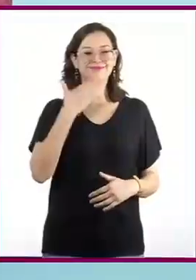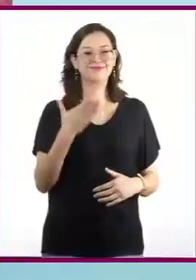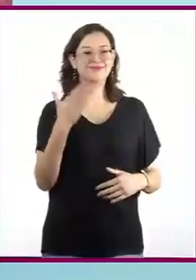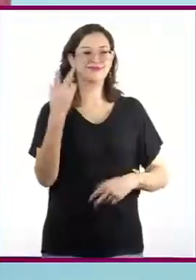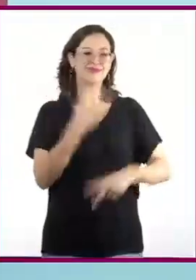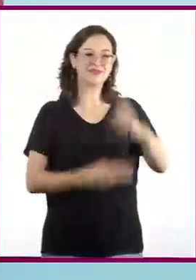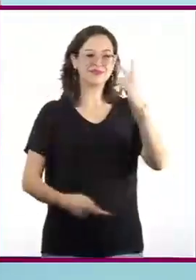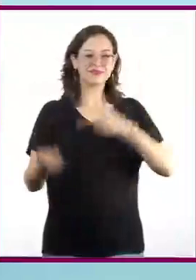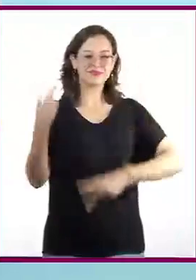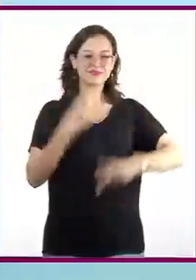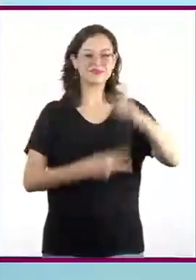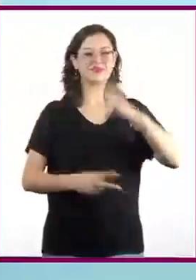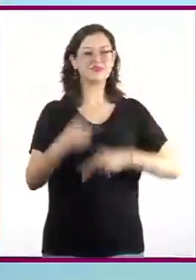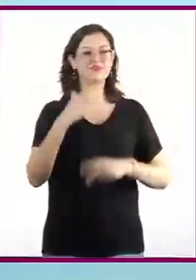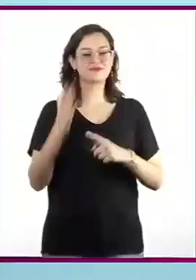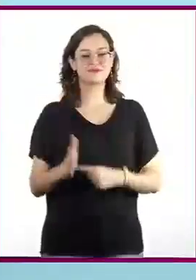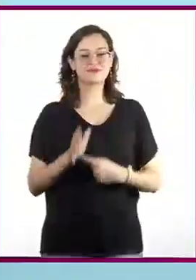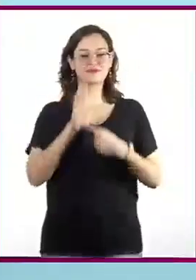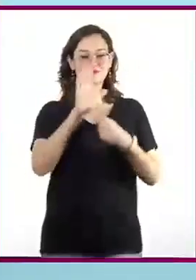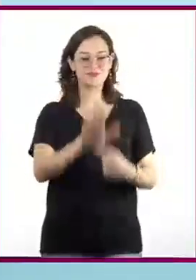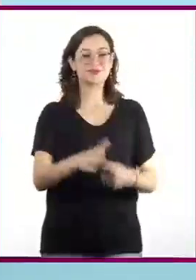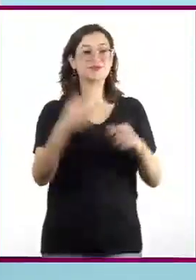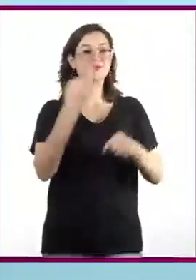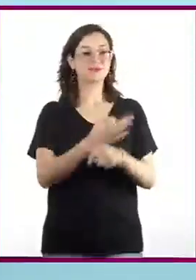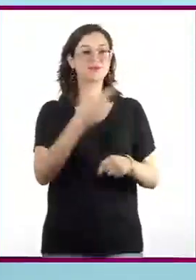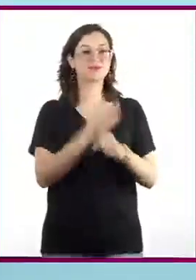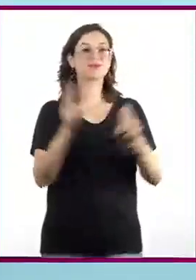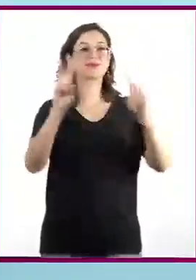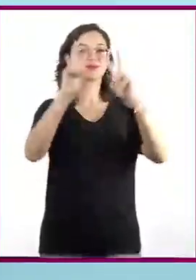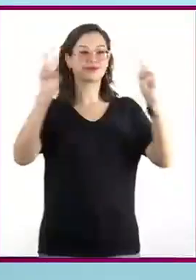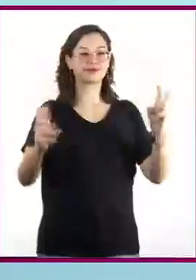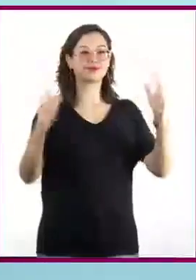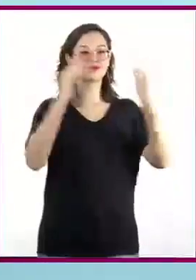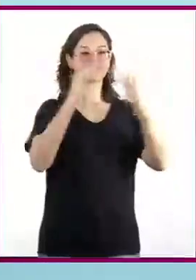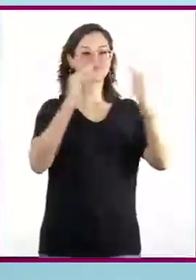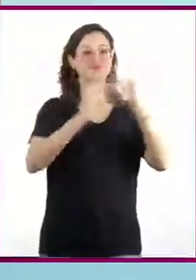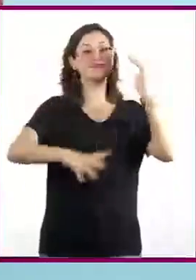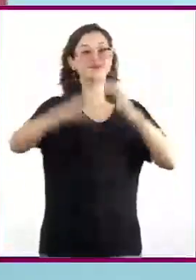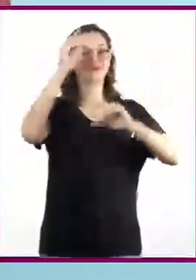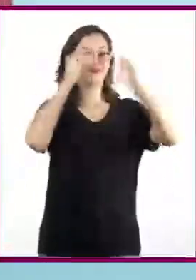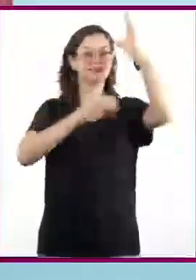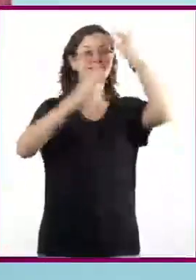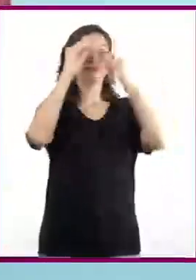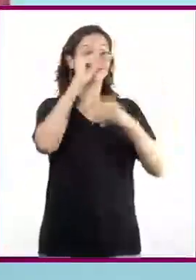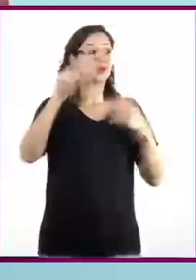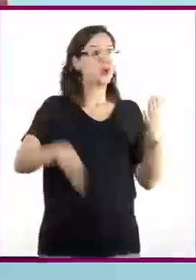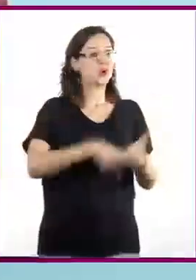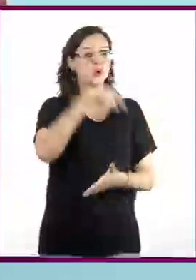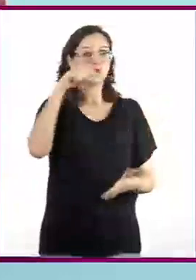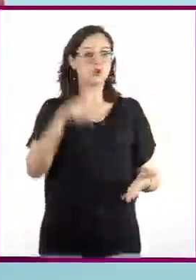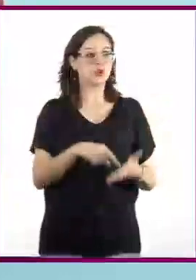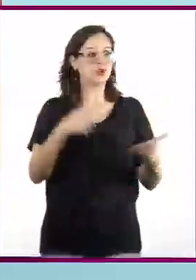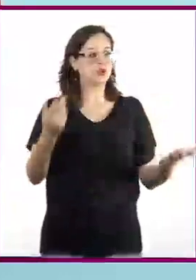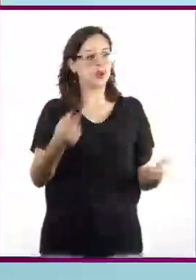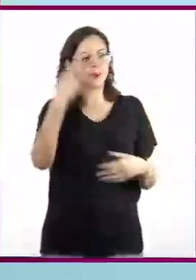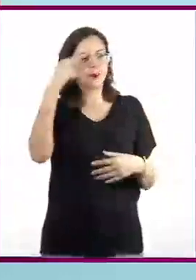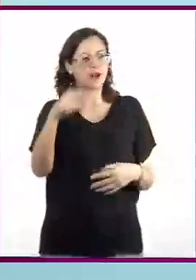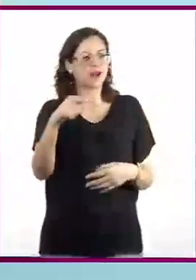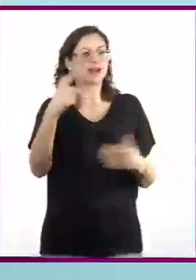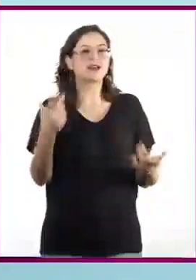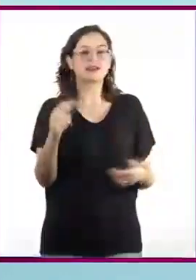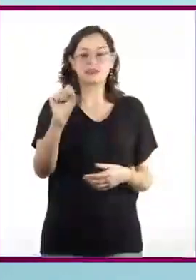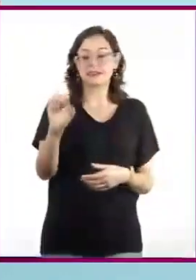Bienvenidas y bienvenidos. Les presentamos una emisión más de Aprende en Casa, espacio diseñado por la Secretaría de